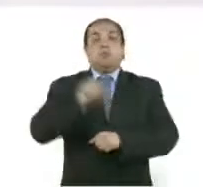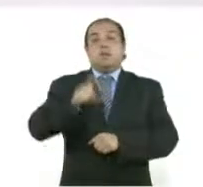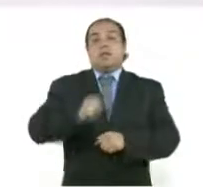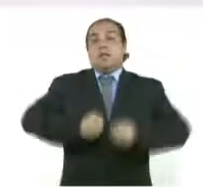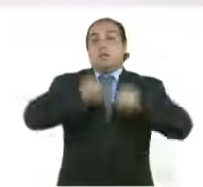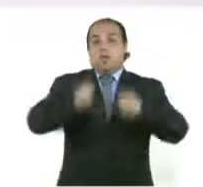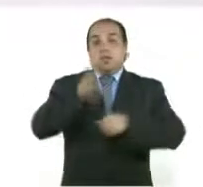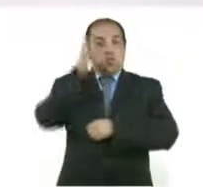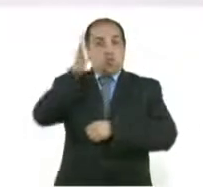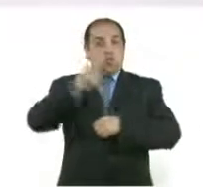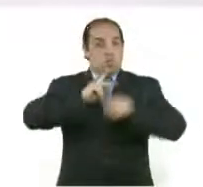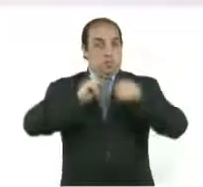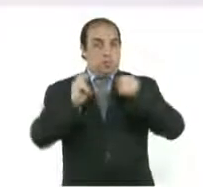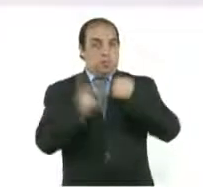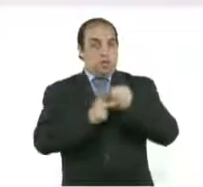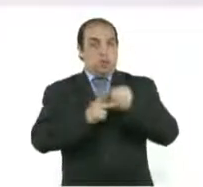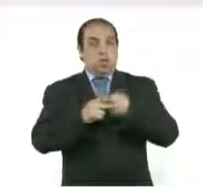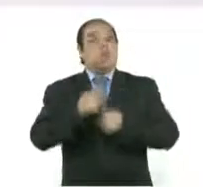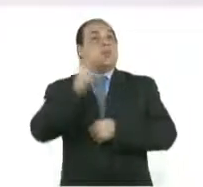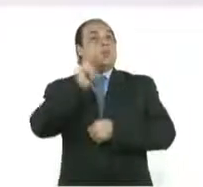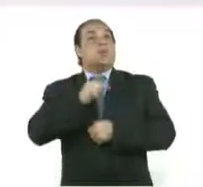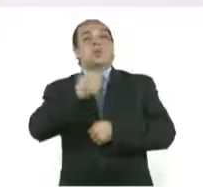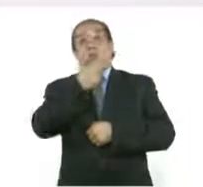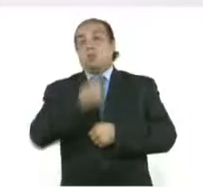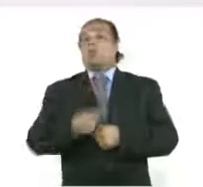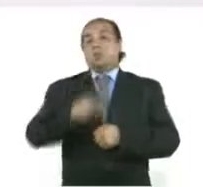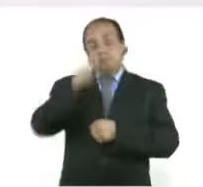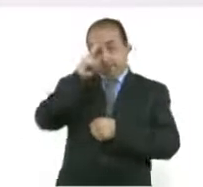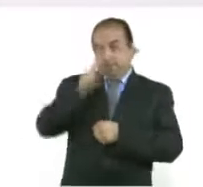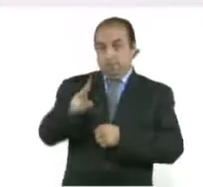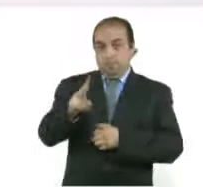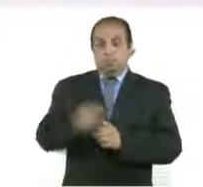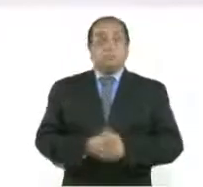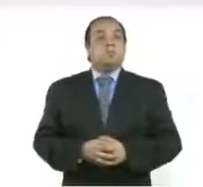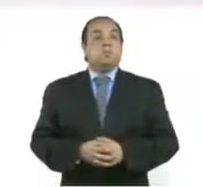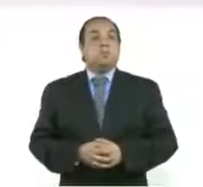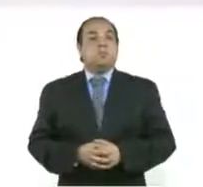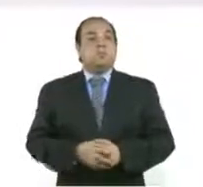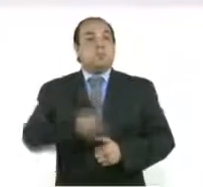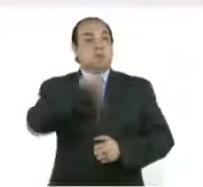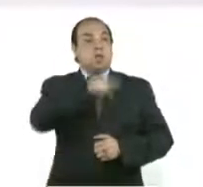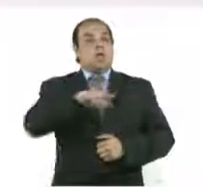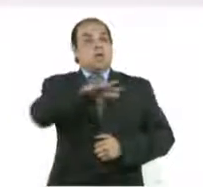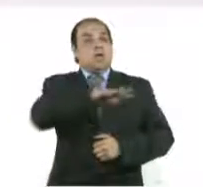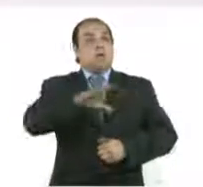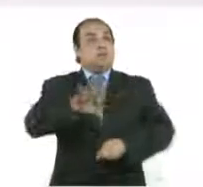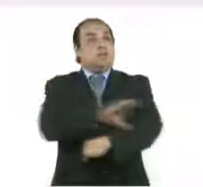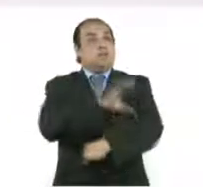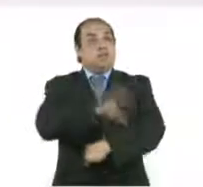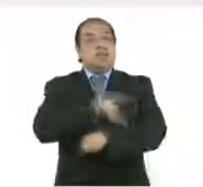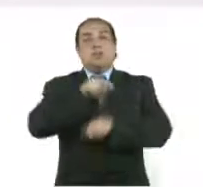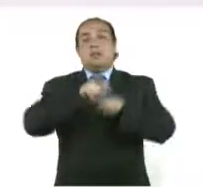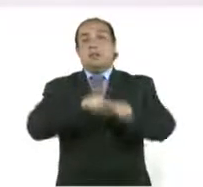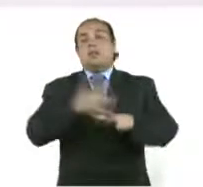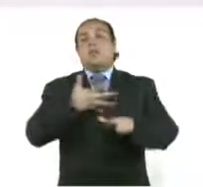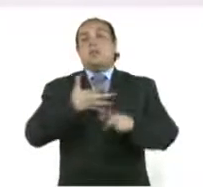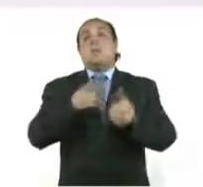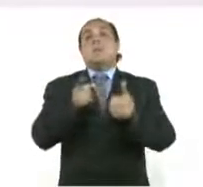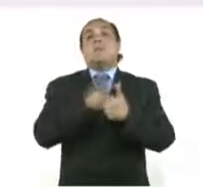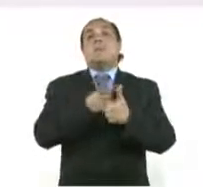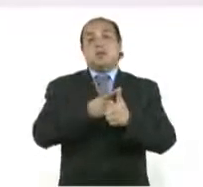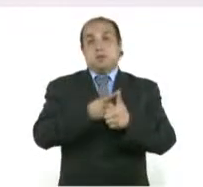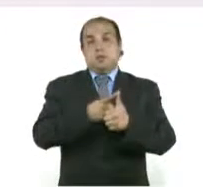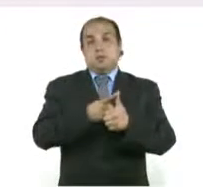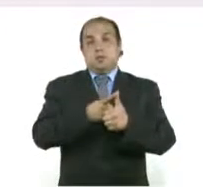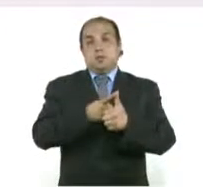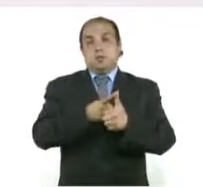del país para las mexicanas y los mexicanos es que el sector eléctrico siga estando principalmente